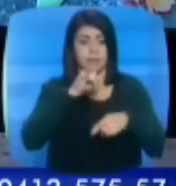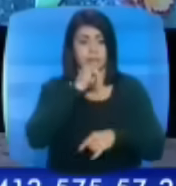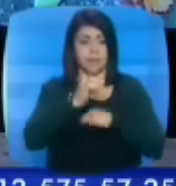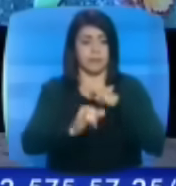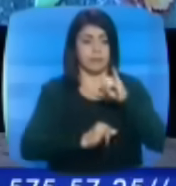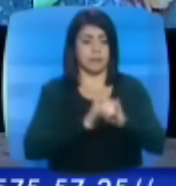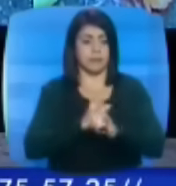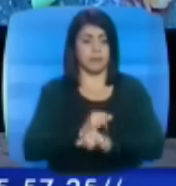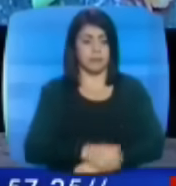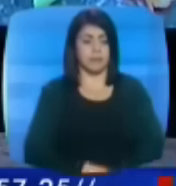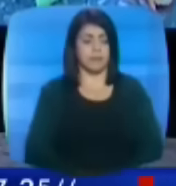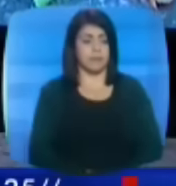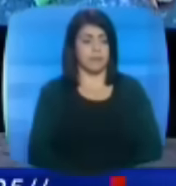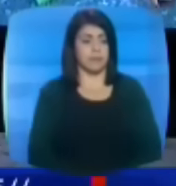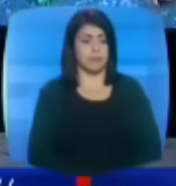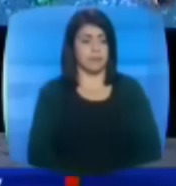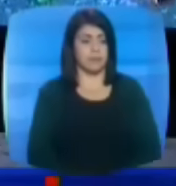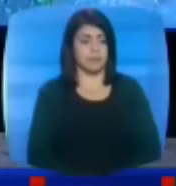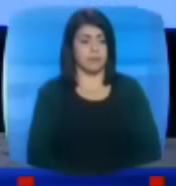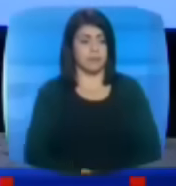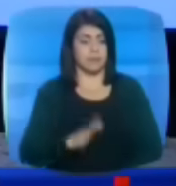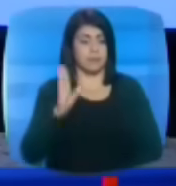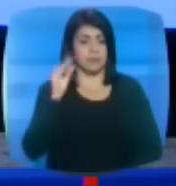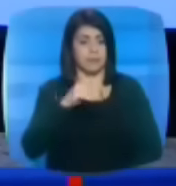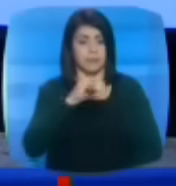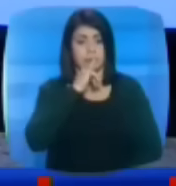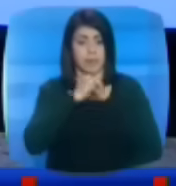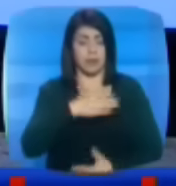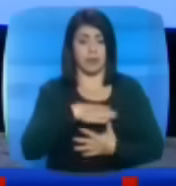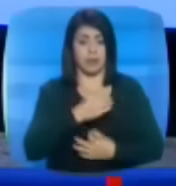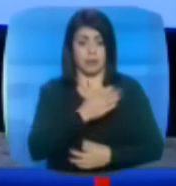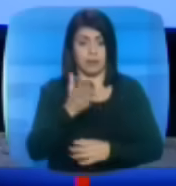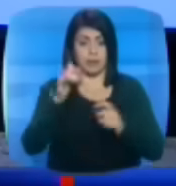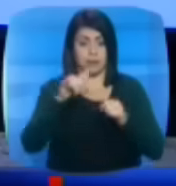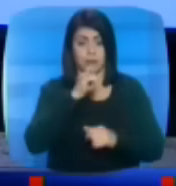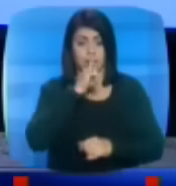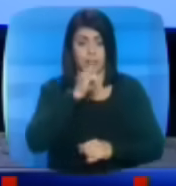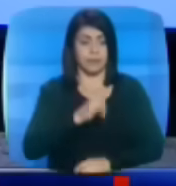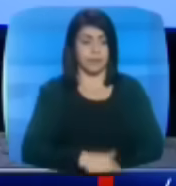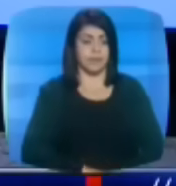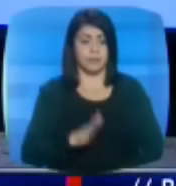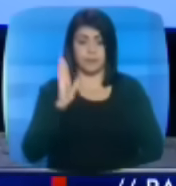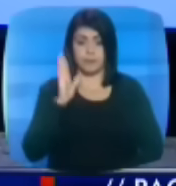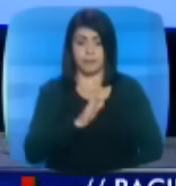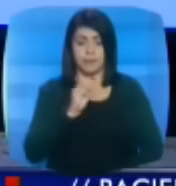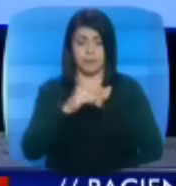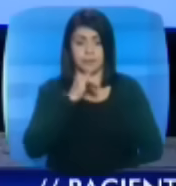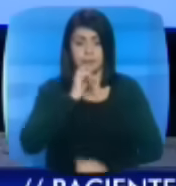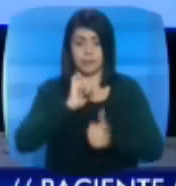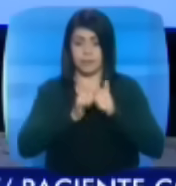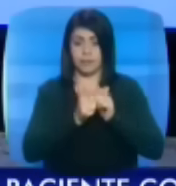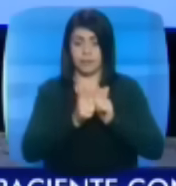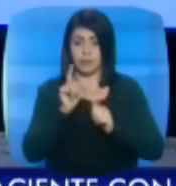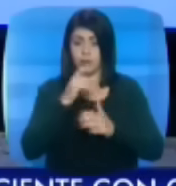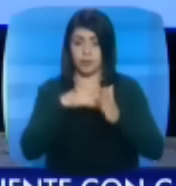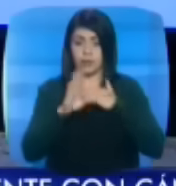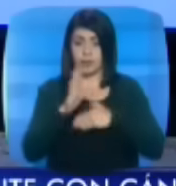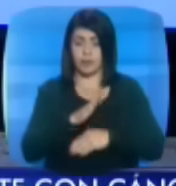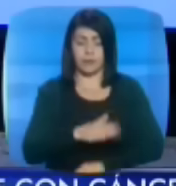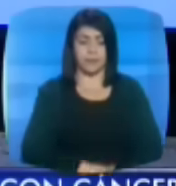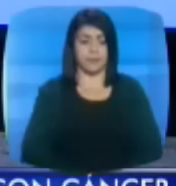recorrido internacional. Al regreso, más información en la presente emisión del noticiero. Ya venimos con la información deportiva, no se